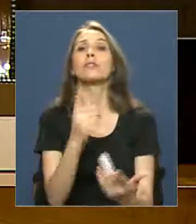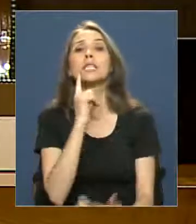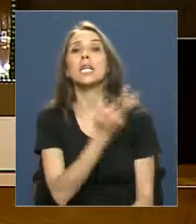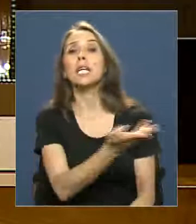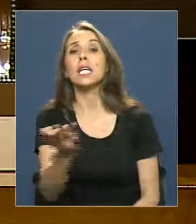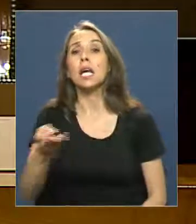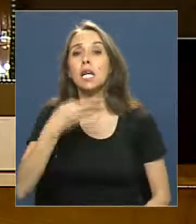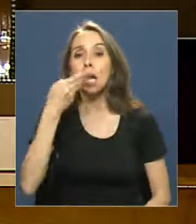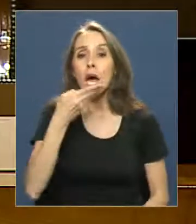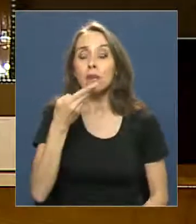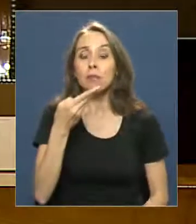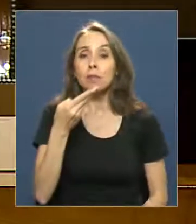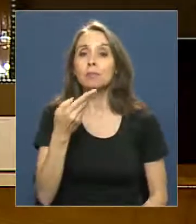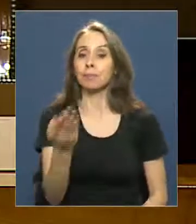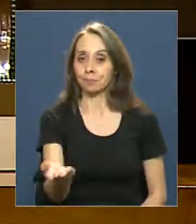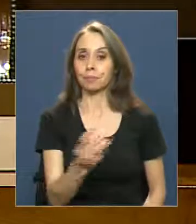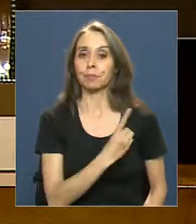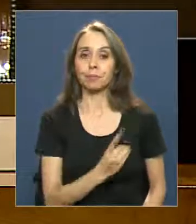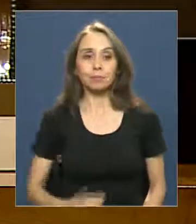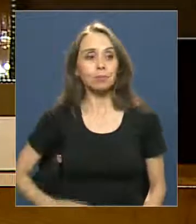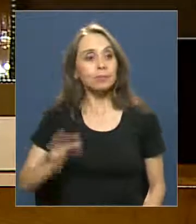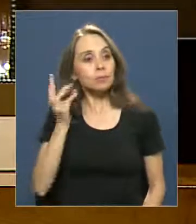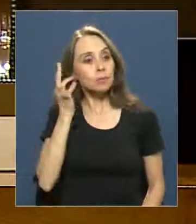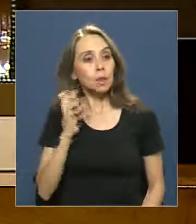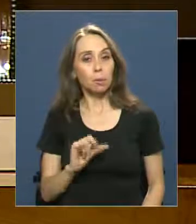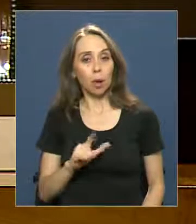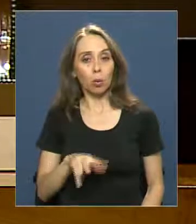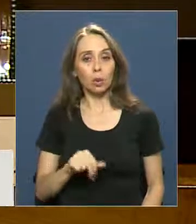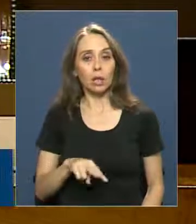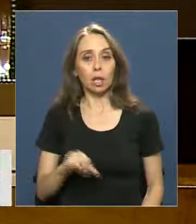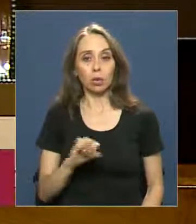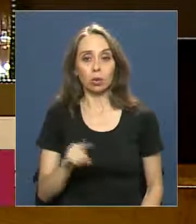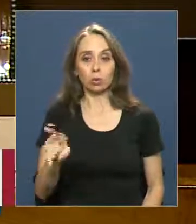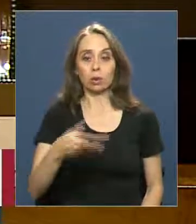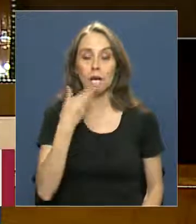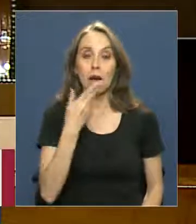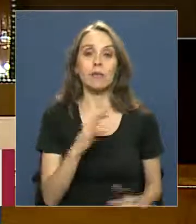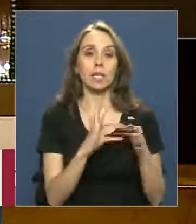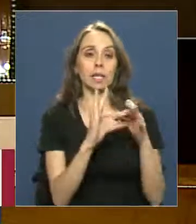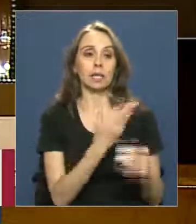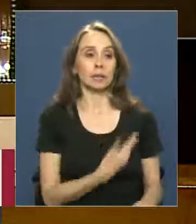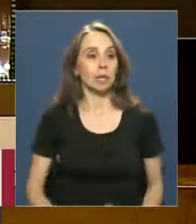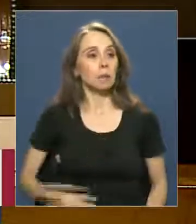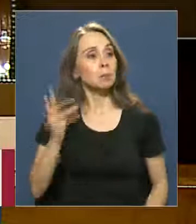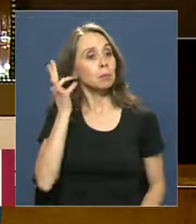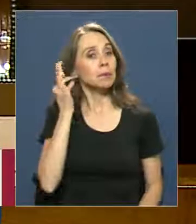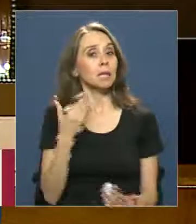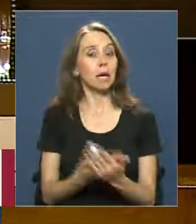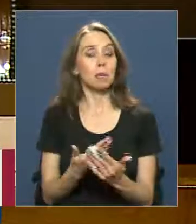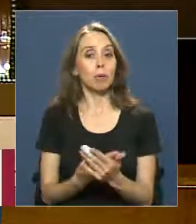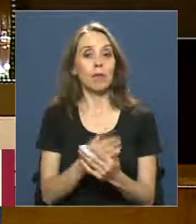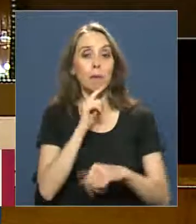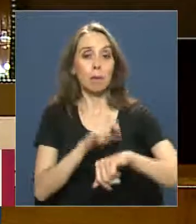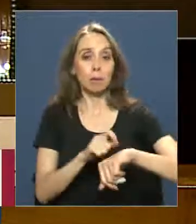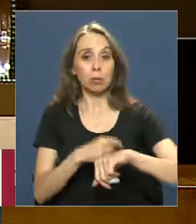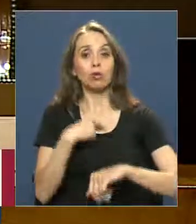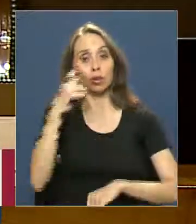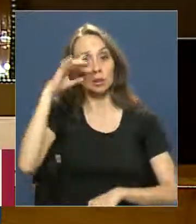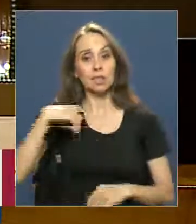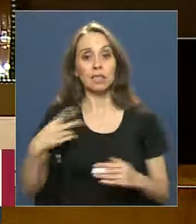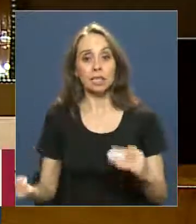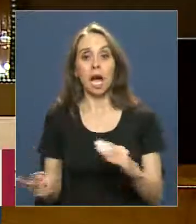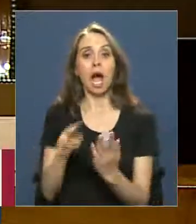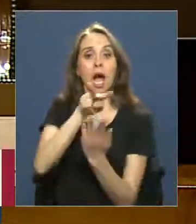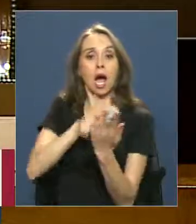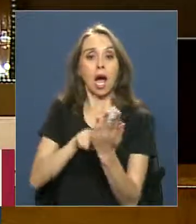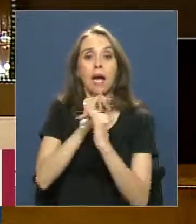Ofrezco la palabra. Diputada Paulina Núñez, tiene usted la palabra. Gracias, presidenta. Presidenta, quiero aprovechar estos minutos entendiendo que informé recién